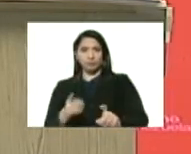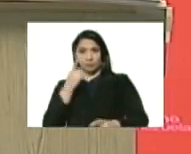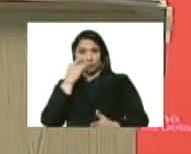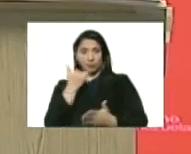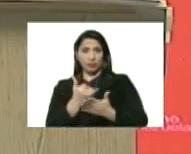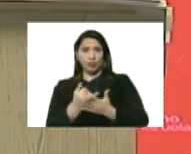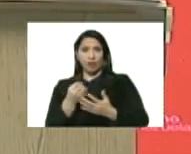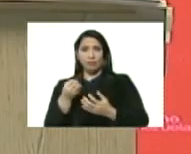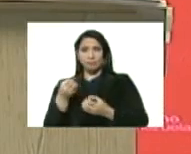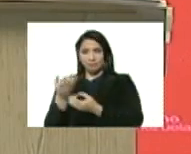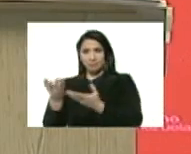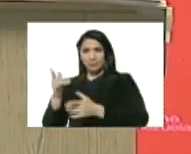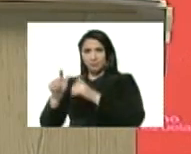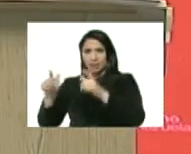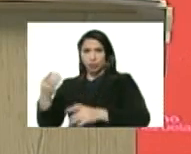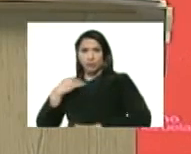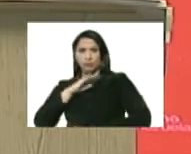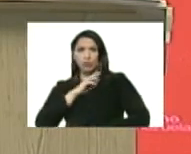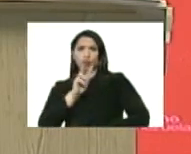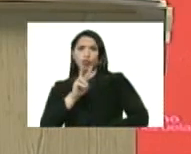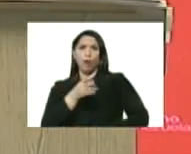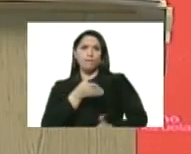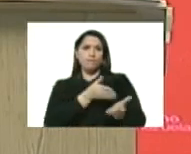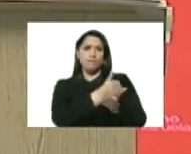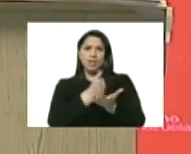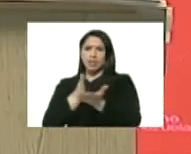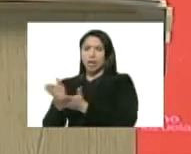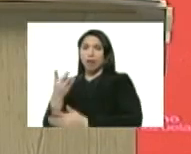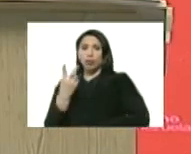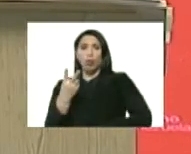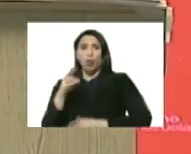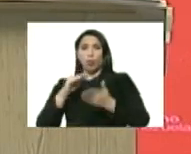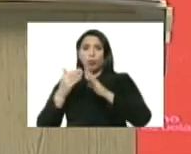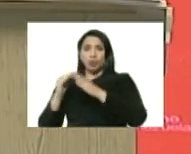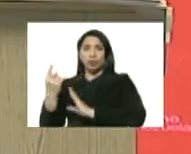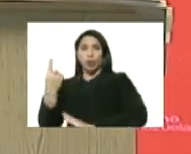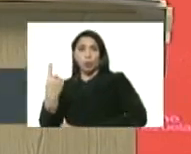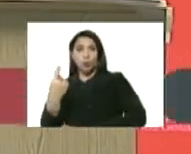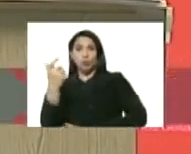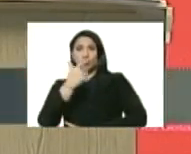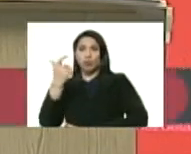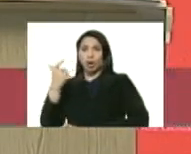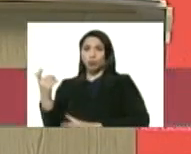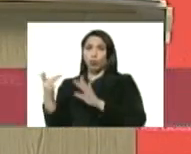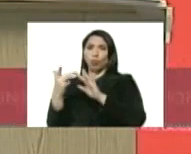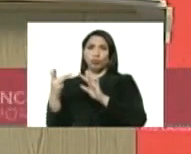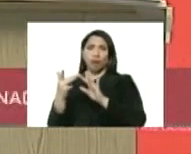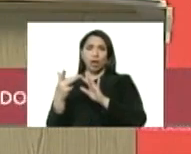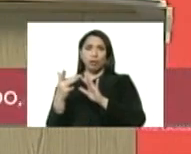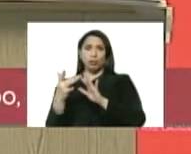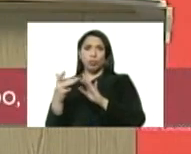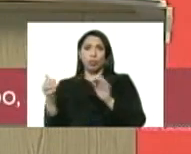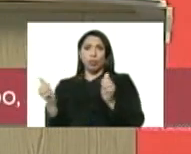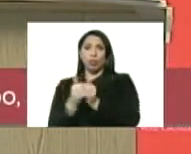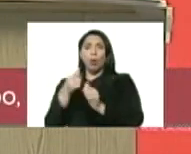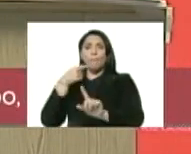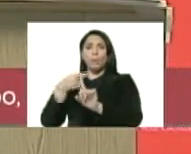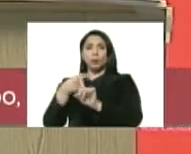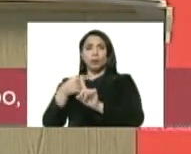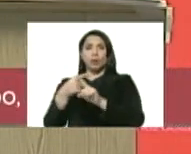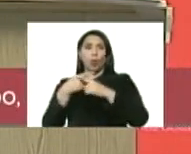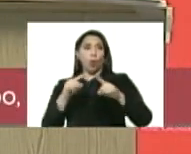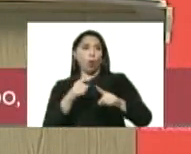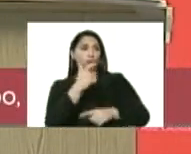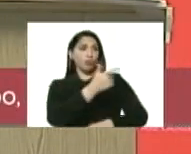estos casos llegamos por 2 vías, los 2 comunitarios. Uno buscando contacto de un caso positivo y el otro